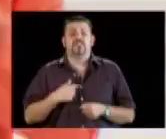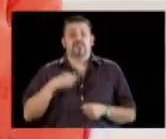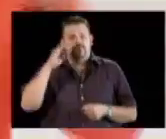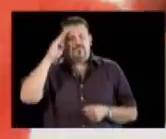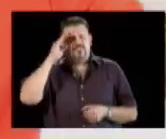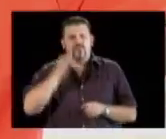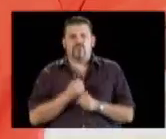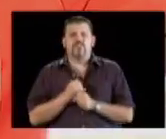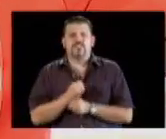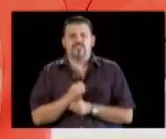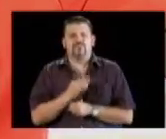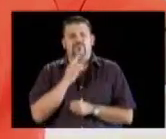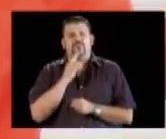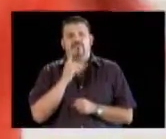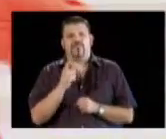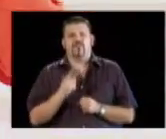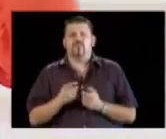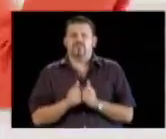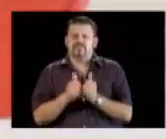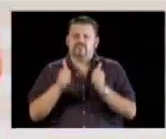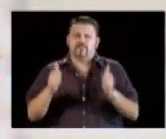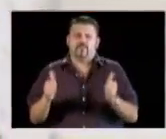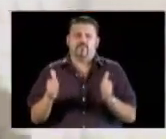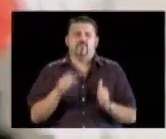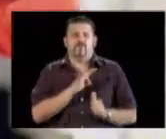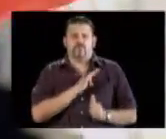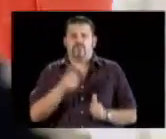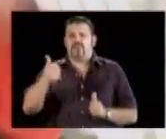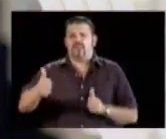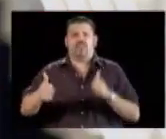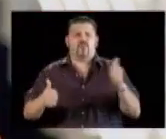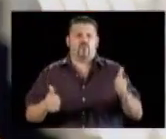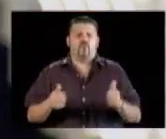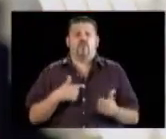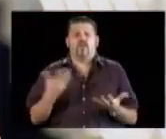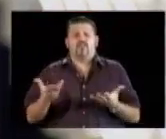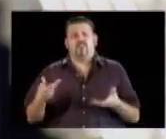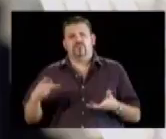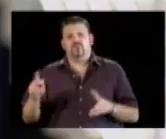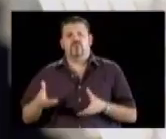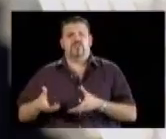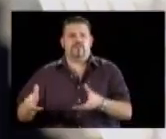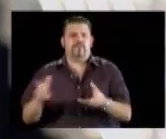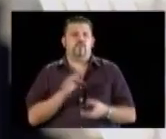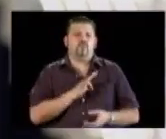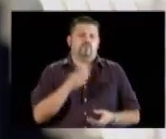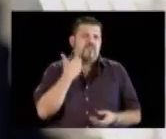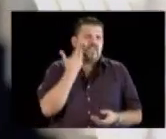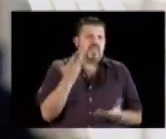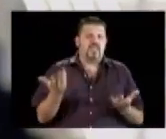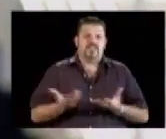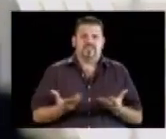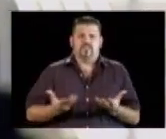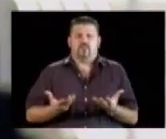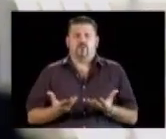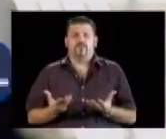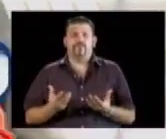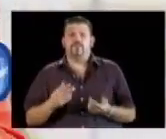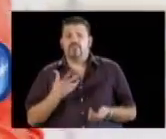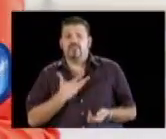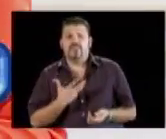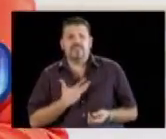decidieron los dos mejor tener una separación para que pudiera cada uno seguir el camino que cada uno quería hacerlo.